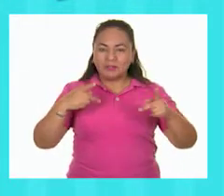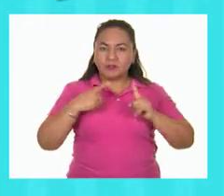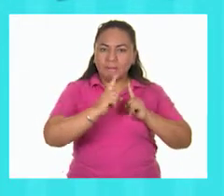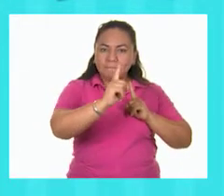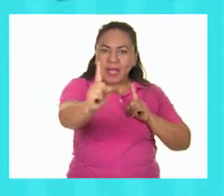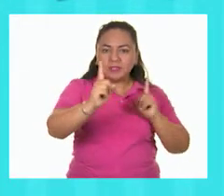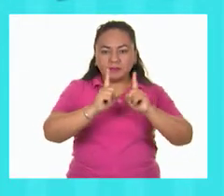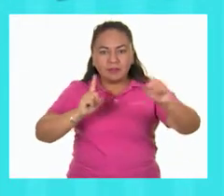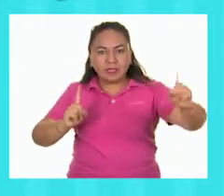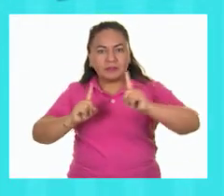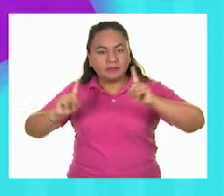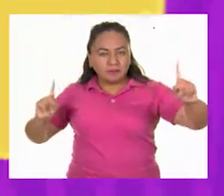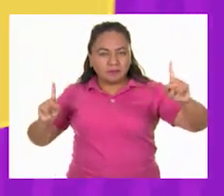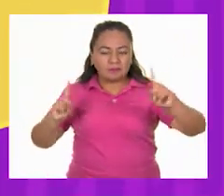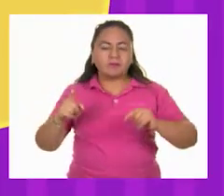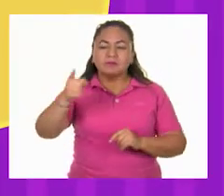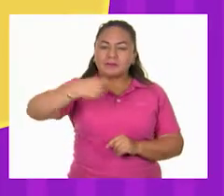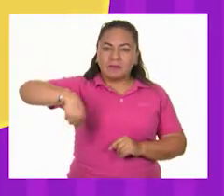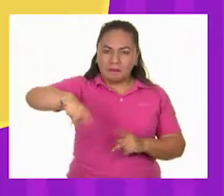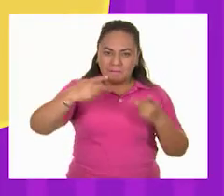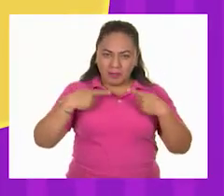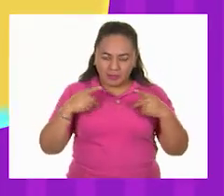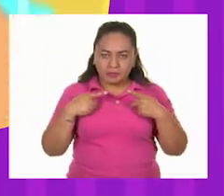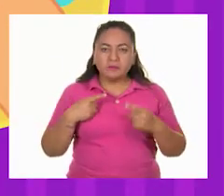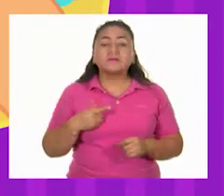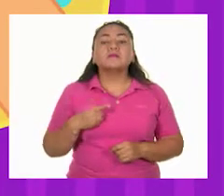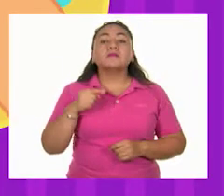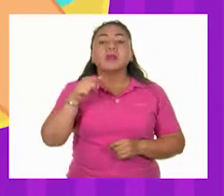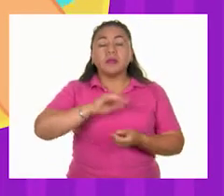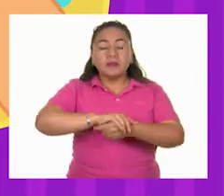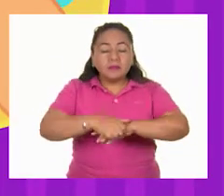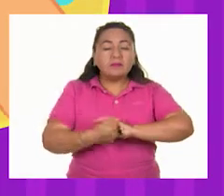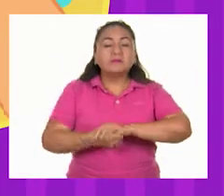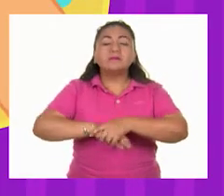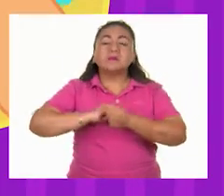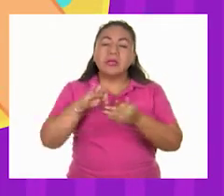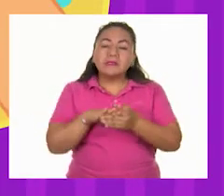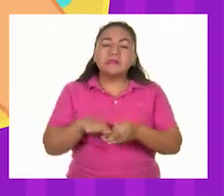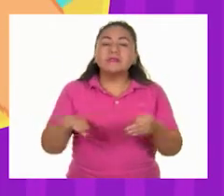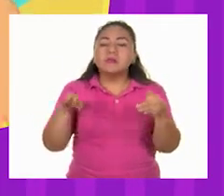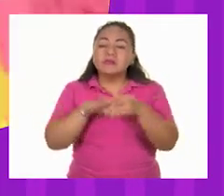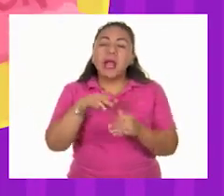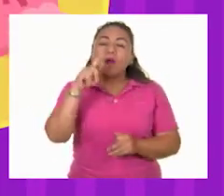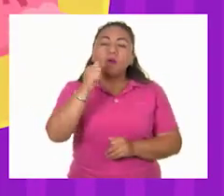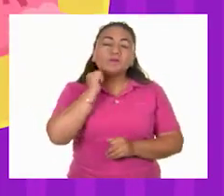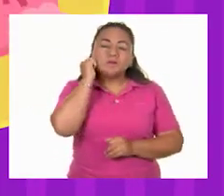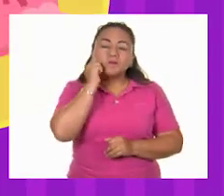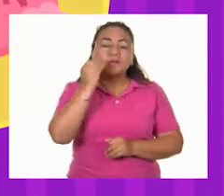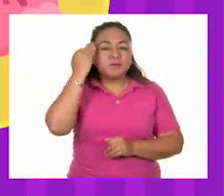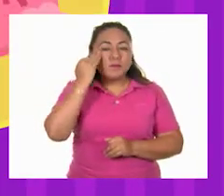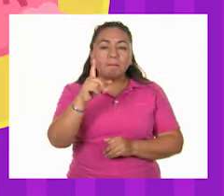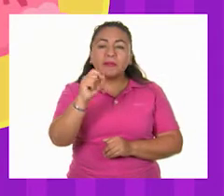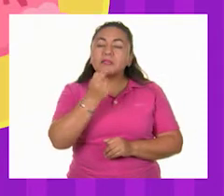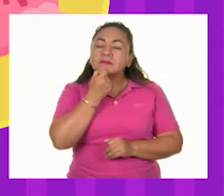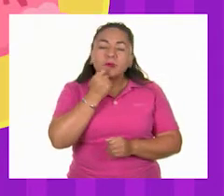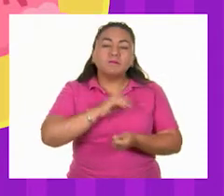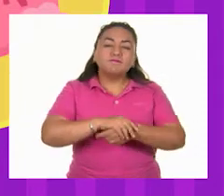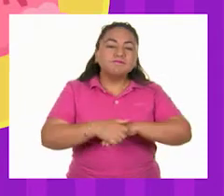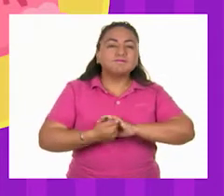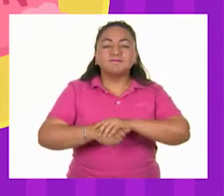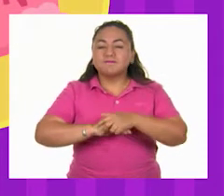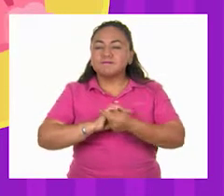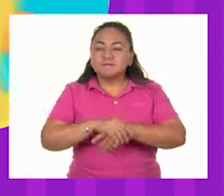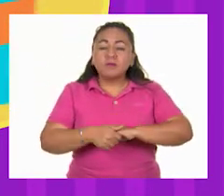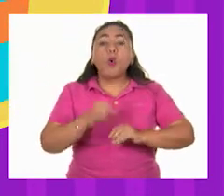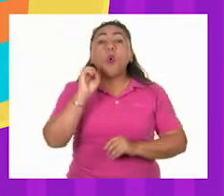de 1.5 metros entre tú y los demás. Lávate las manos muy seguido con agua y jabón por lo menos durante 20 segundos